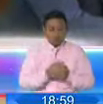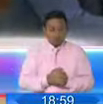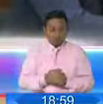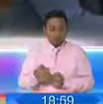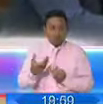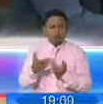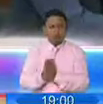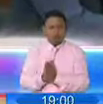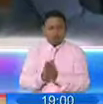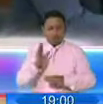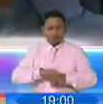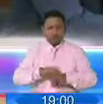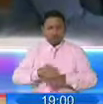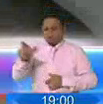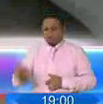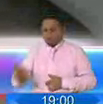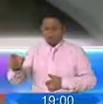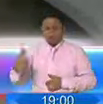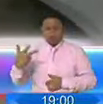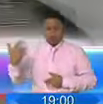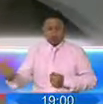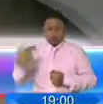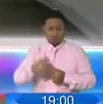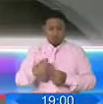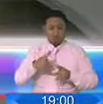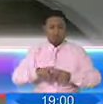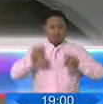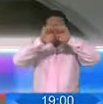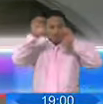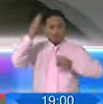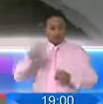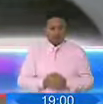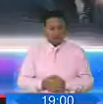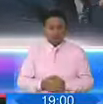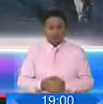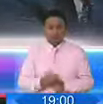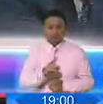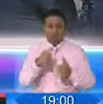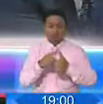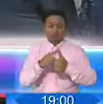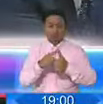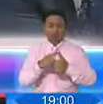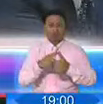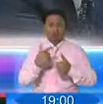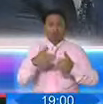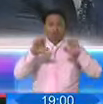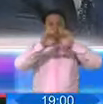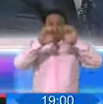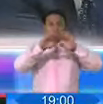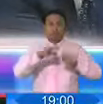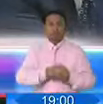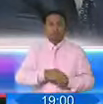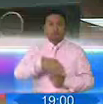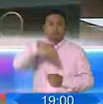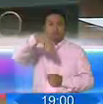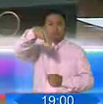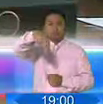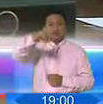proceso por presunta concusión dentro del caso Odebrecht a tres personas más. Se trataría de los empresarios Mauricio